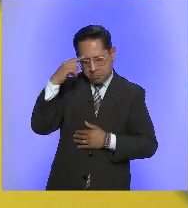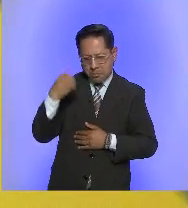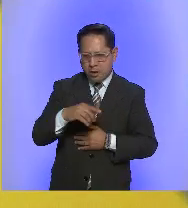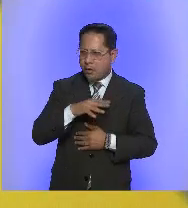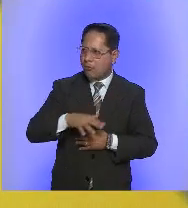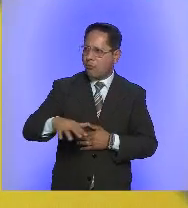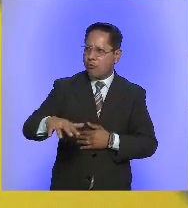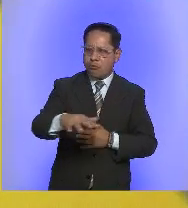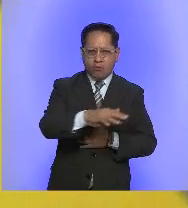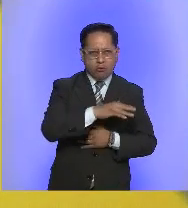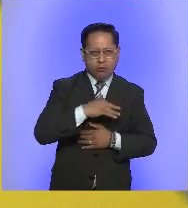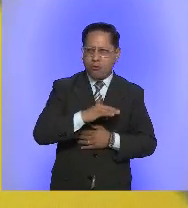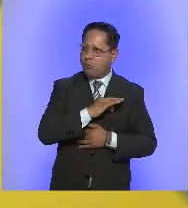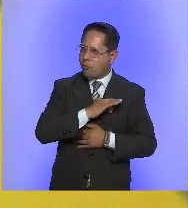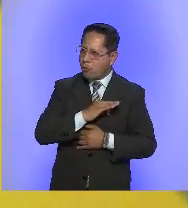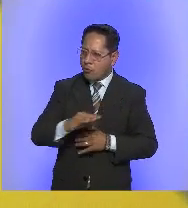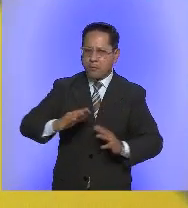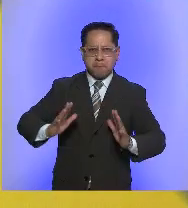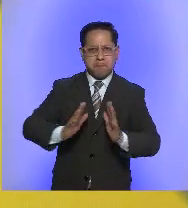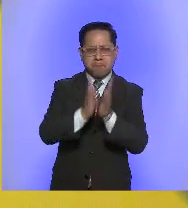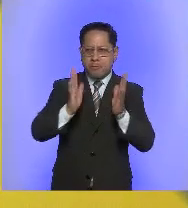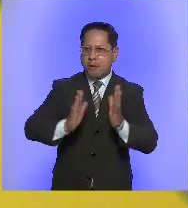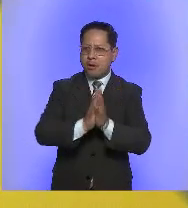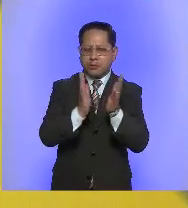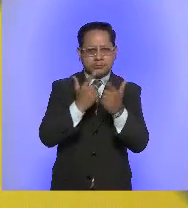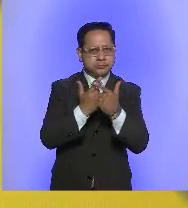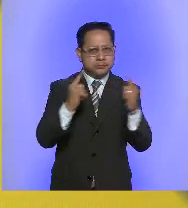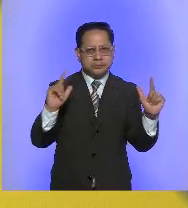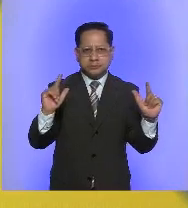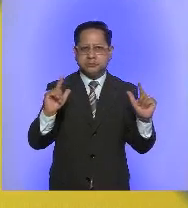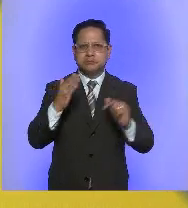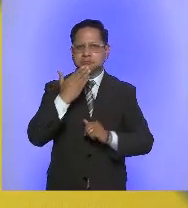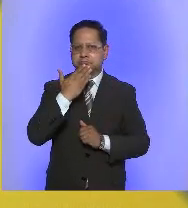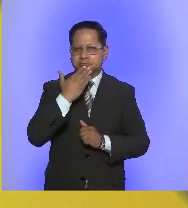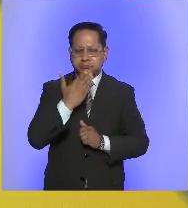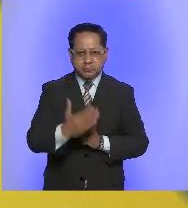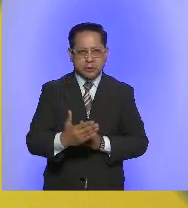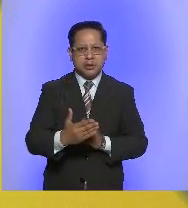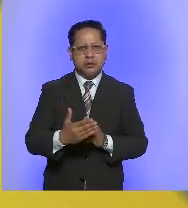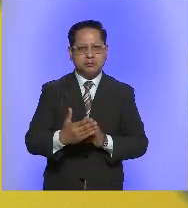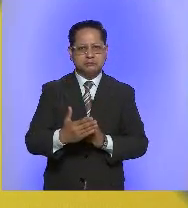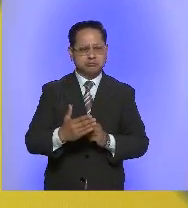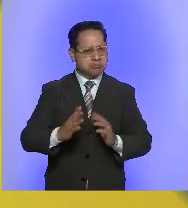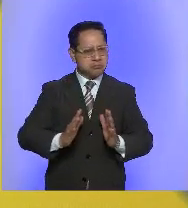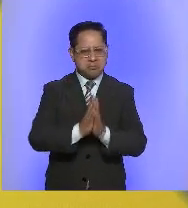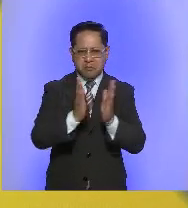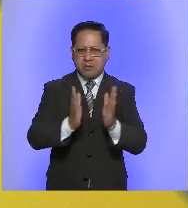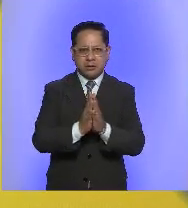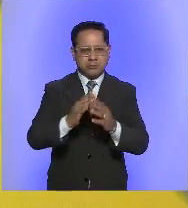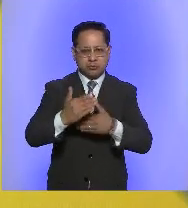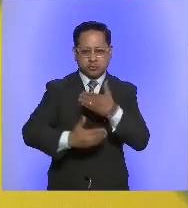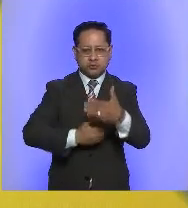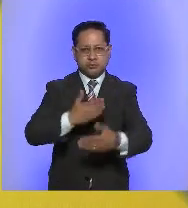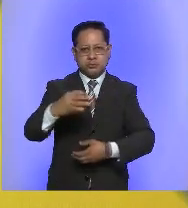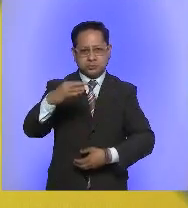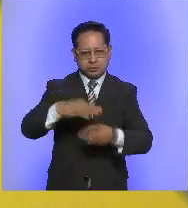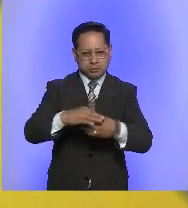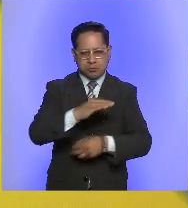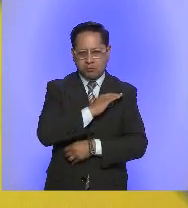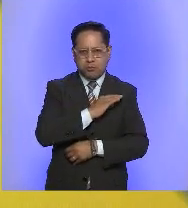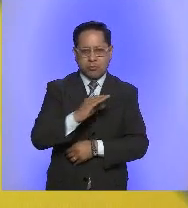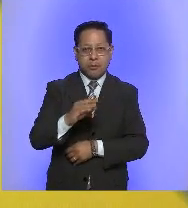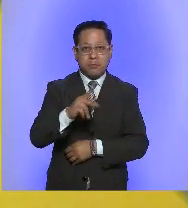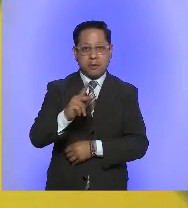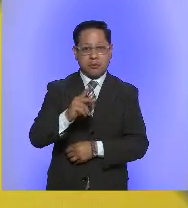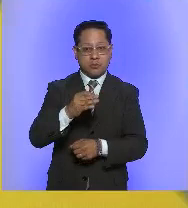participen a cabalidad en los procesos electorales, pero que también le exijan a sus representantes, a